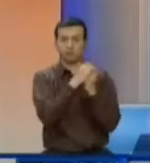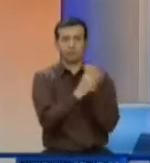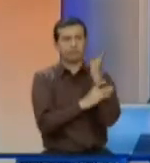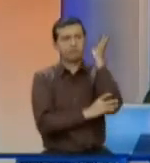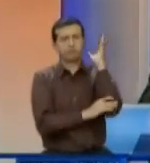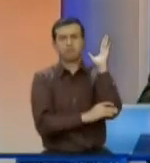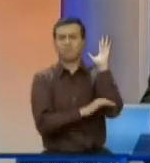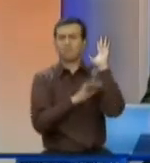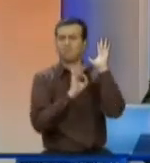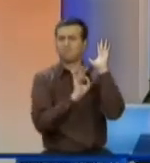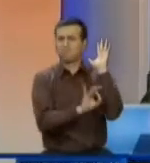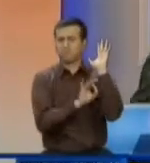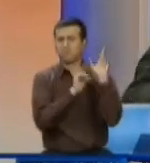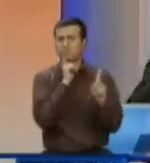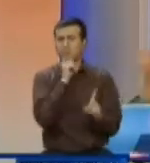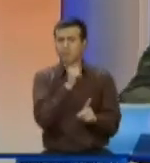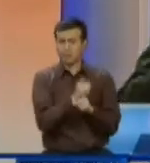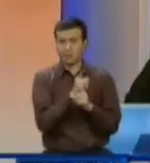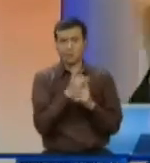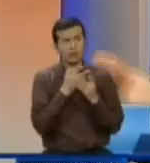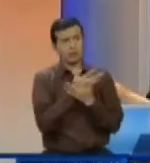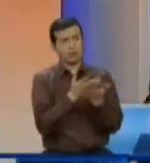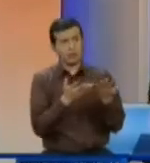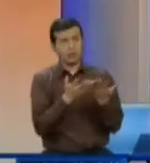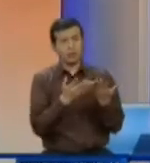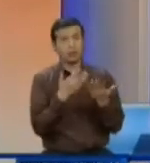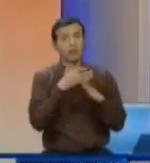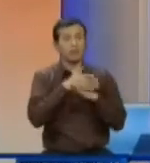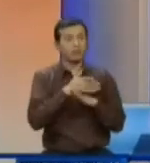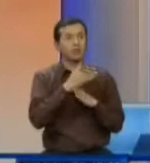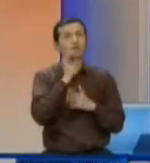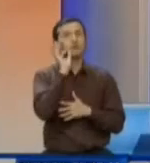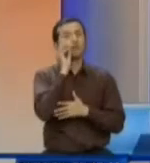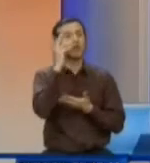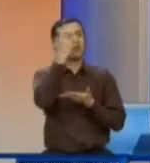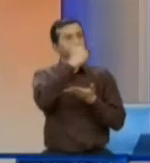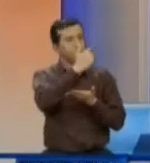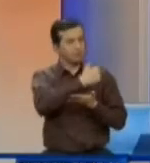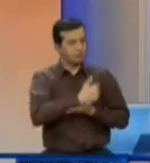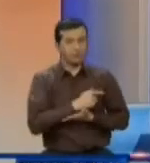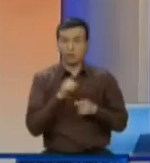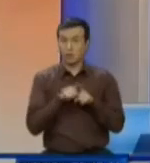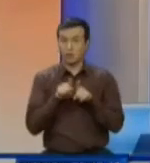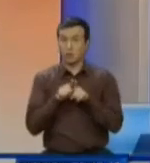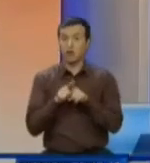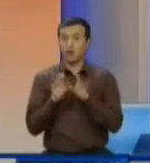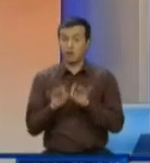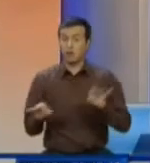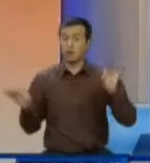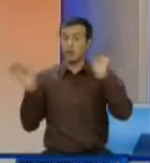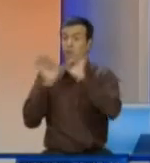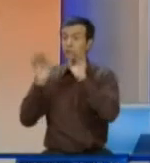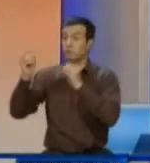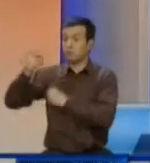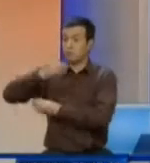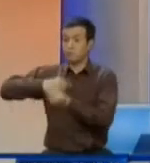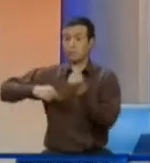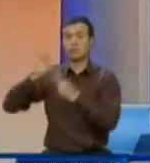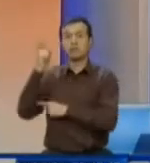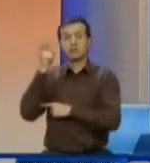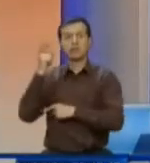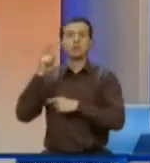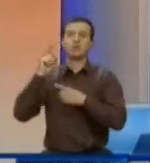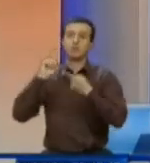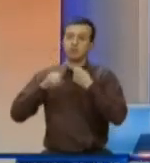que sea efectiva y para que germinen flores que se los pueda cosechar lo más importante para que haya inversión es un buen clima de